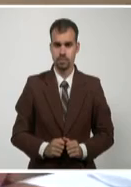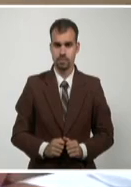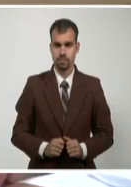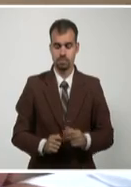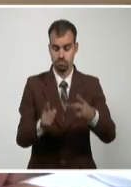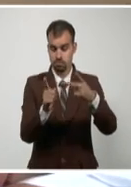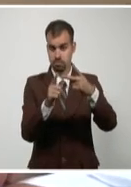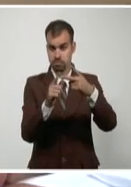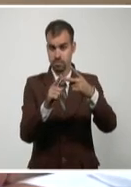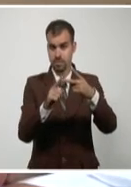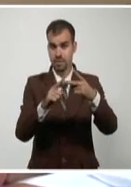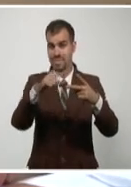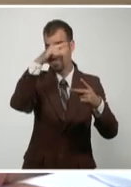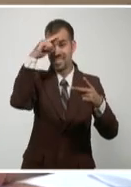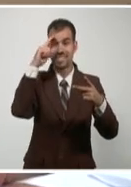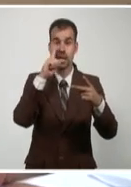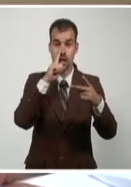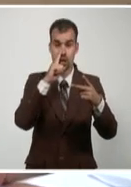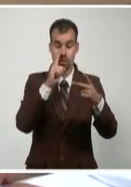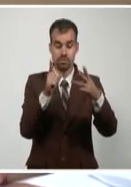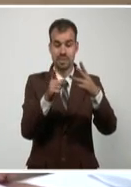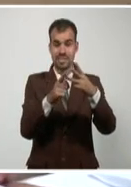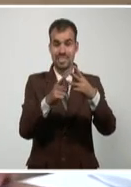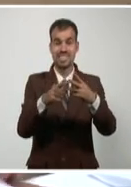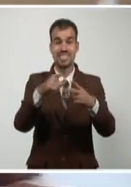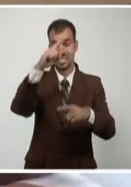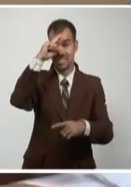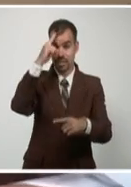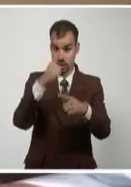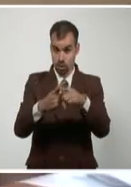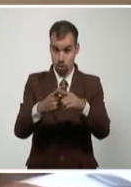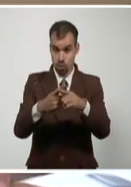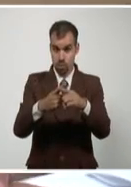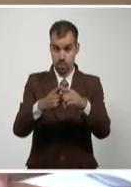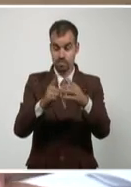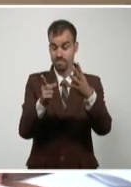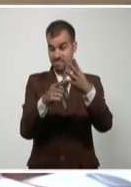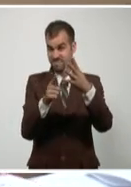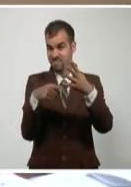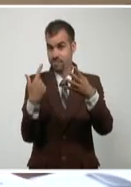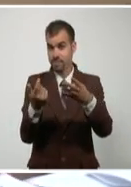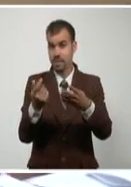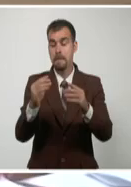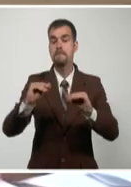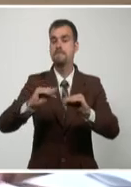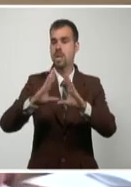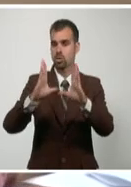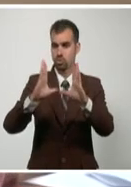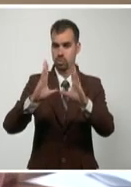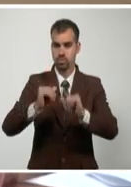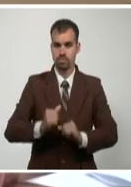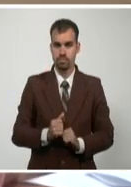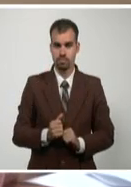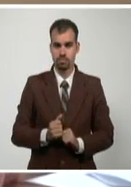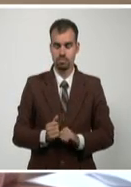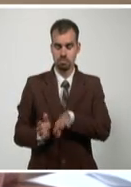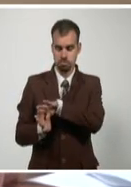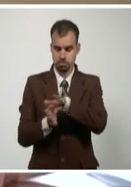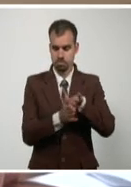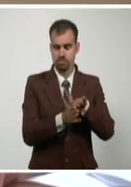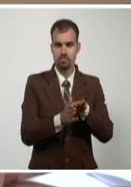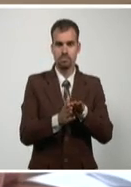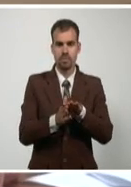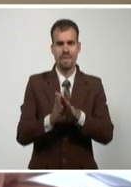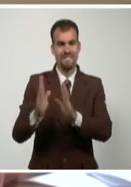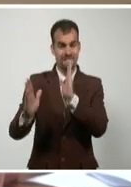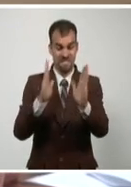San Nicolás de Bari, Santa Cruz y Madruga, y pasar a la fase 1 a Quibicán, que se